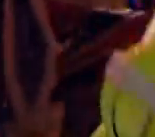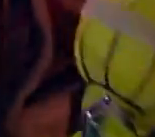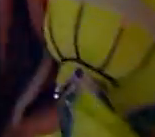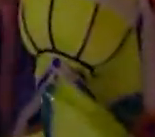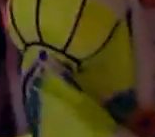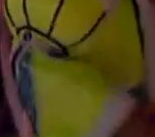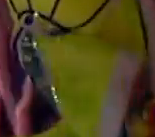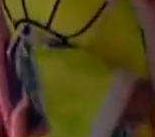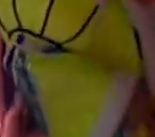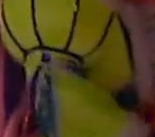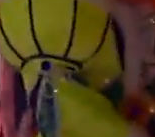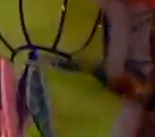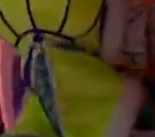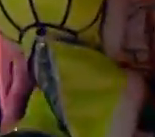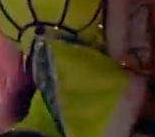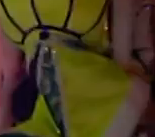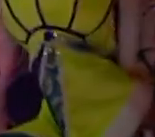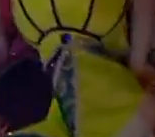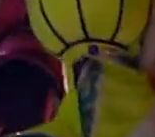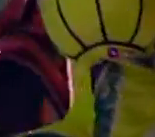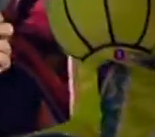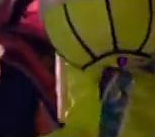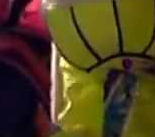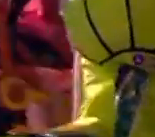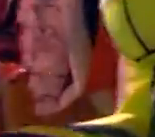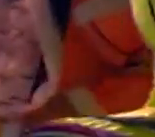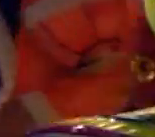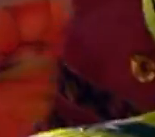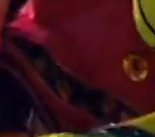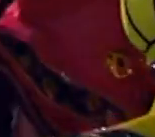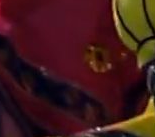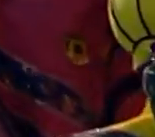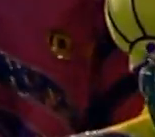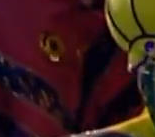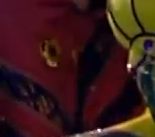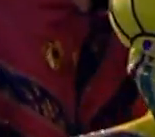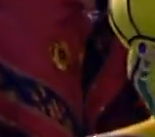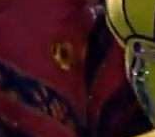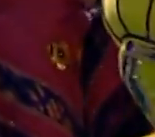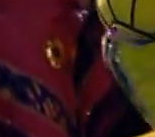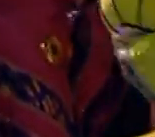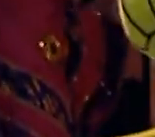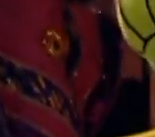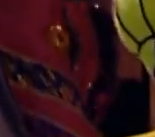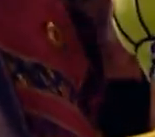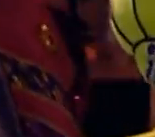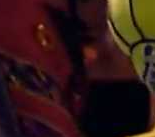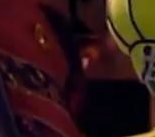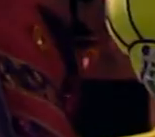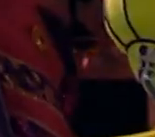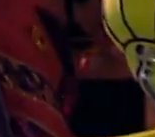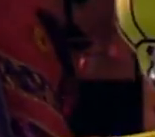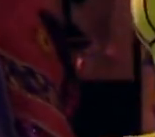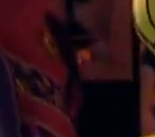auriculares que gentilmente ha cedido Piccioli a cada uno de los miembros del jurado. Piccioli, uno de los patrocinadores del carnaval, para